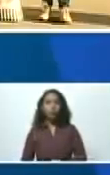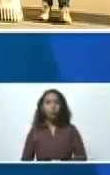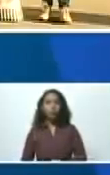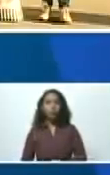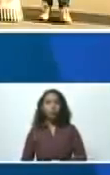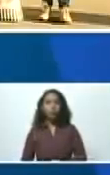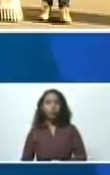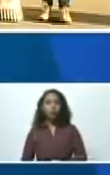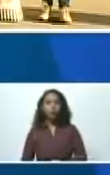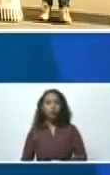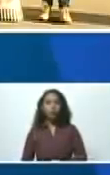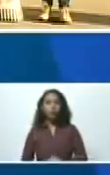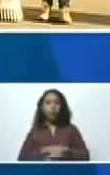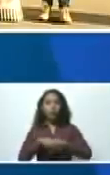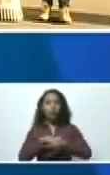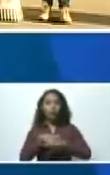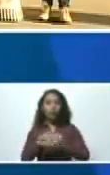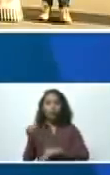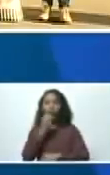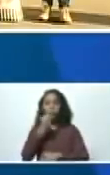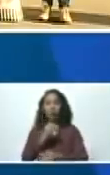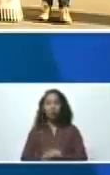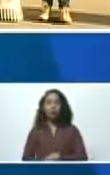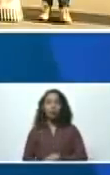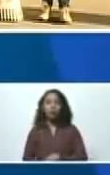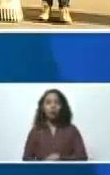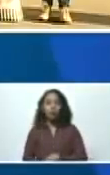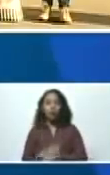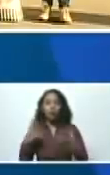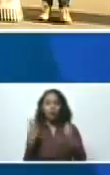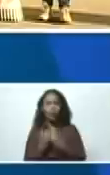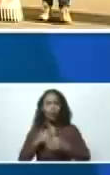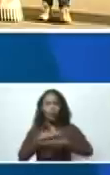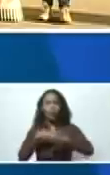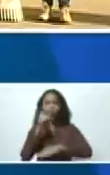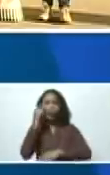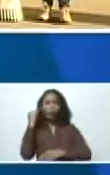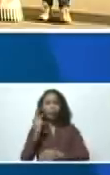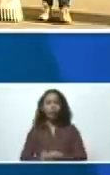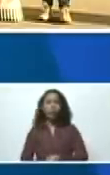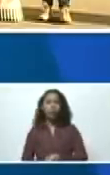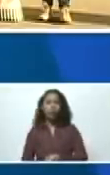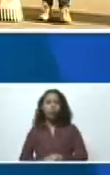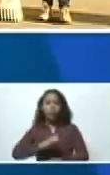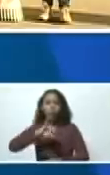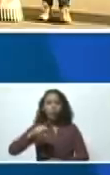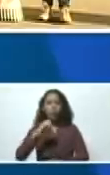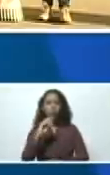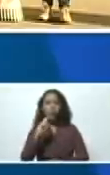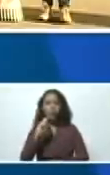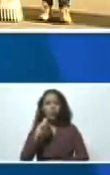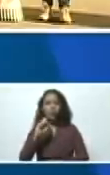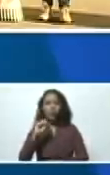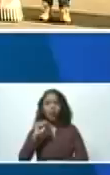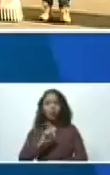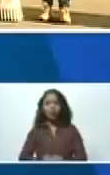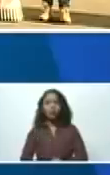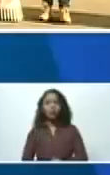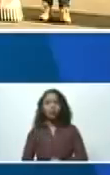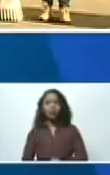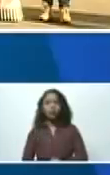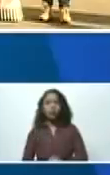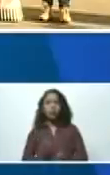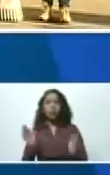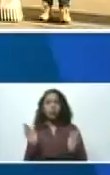Leal Tellería, Delis Álvarez, compañeras ministras, ministro, José Gregorio, el doctor José Gregorio, santo